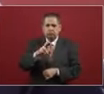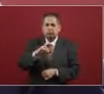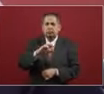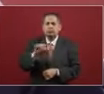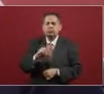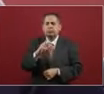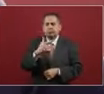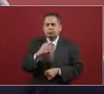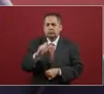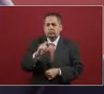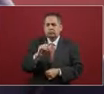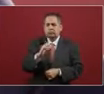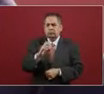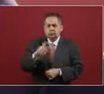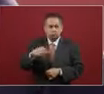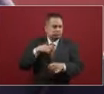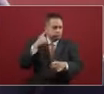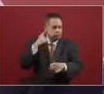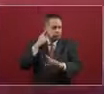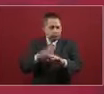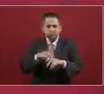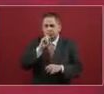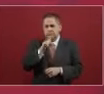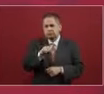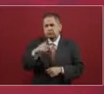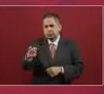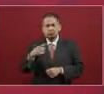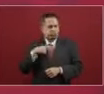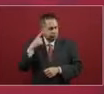Alcocer y seguramente me está escuchando